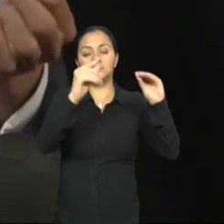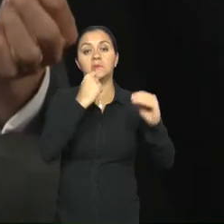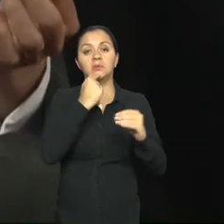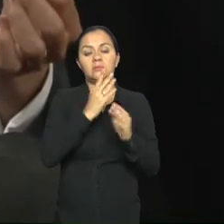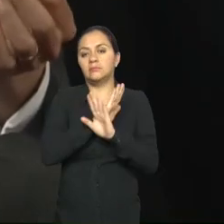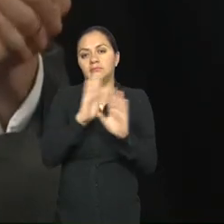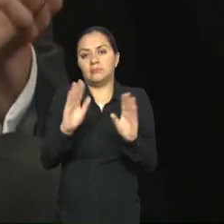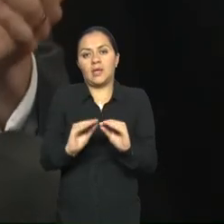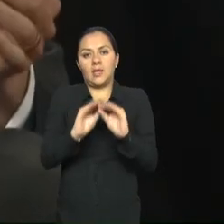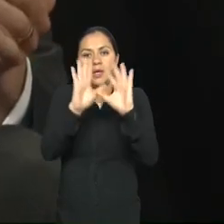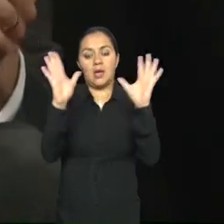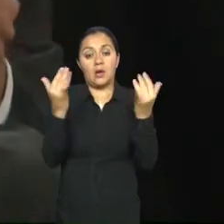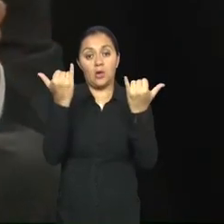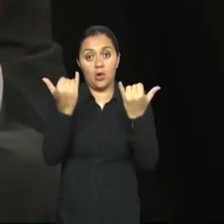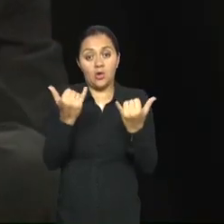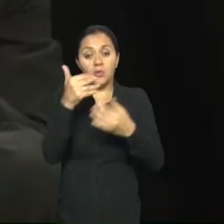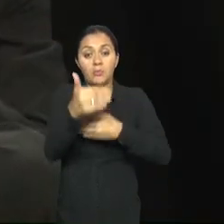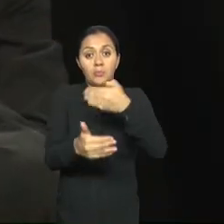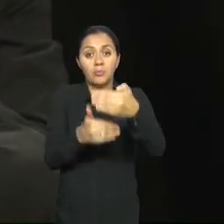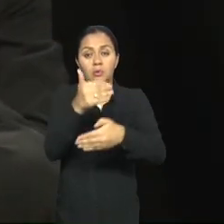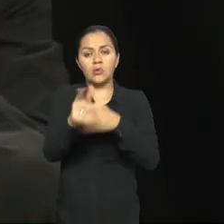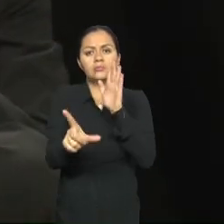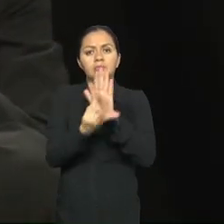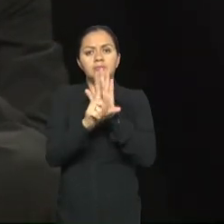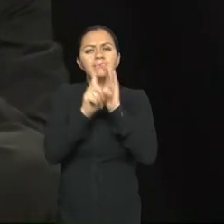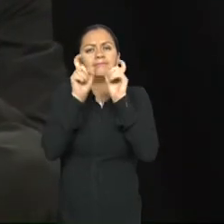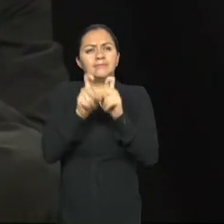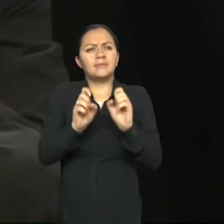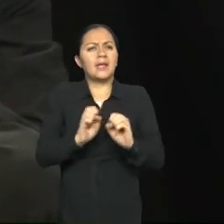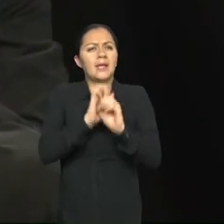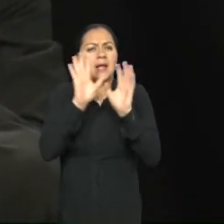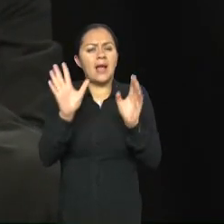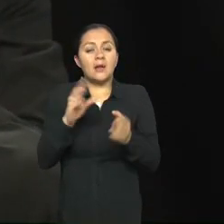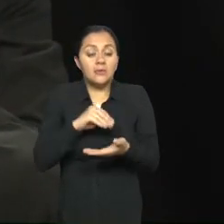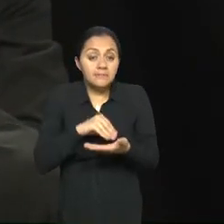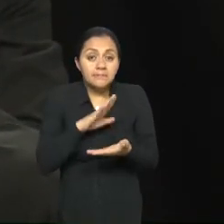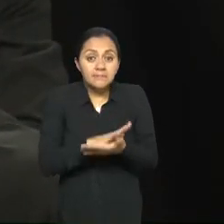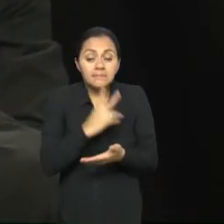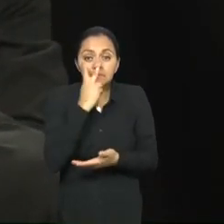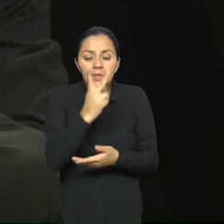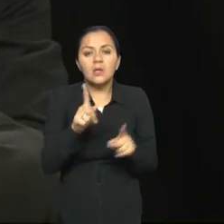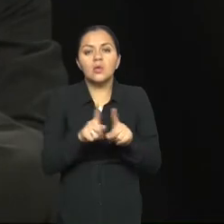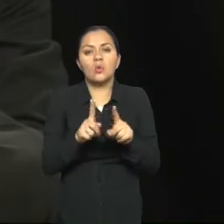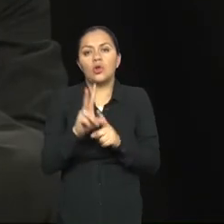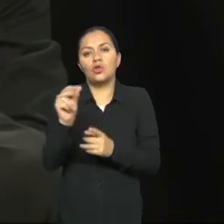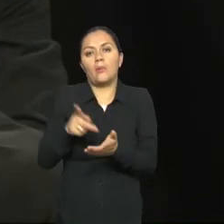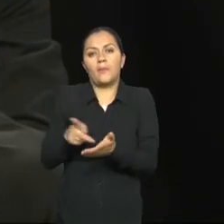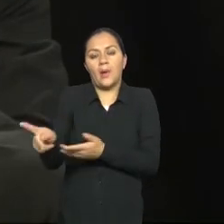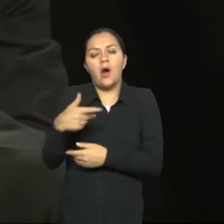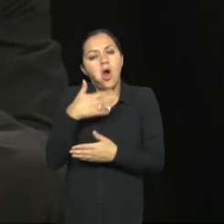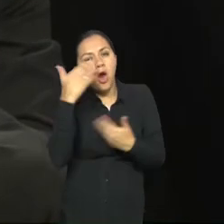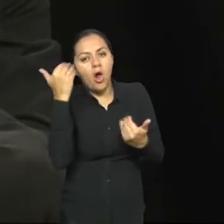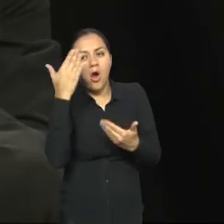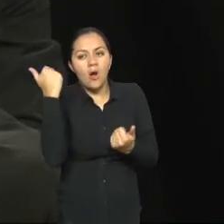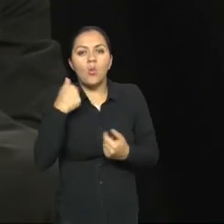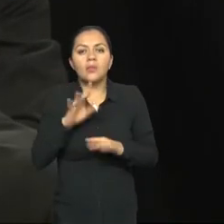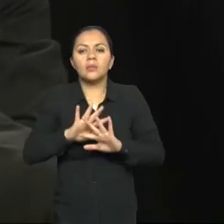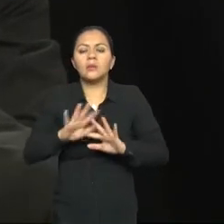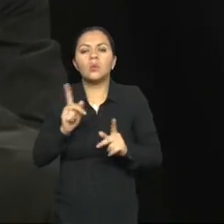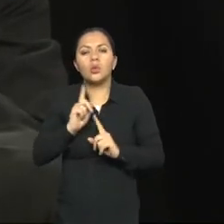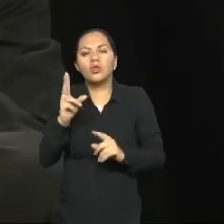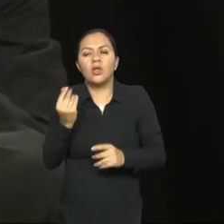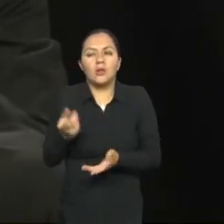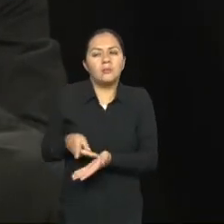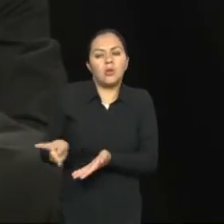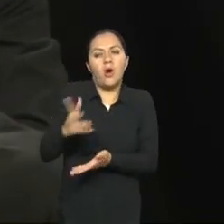Y ahora, si es que vamos por el proceso legal, se determina también como evasión fiscal, lo cual está considerado